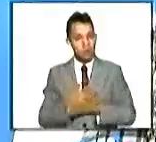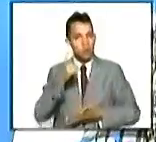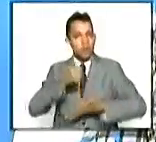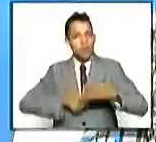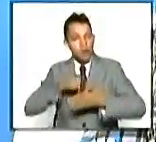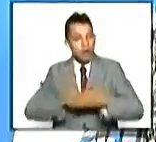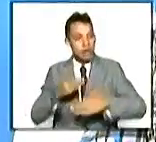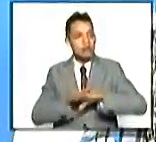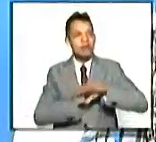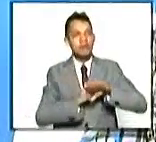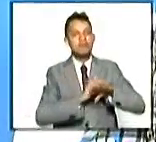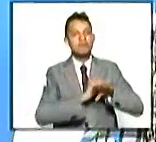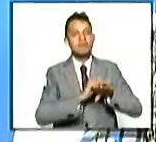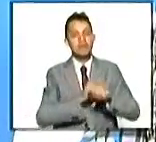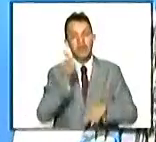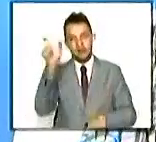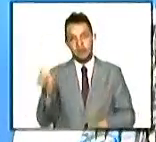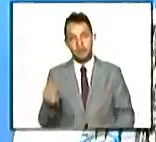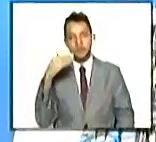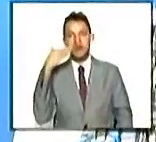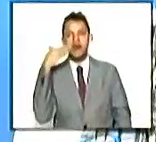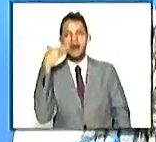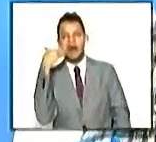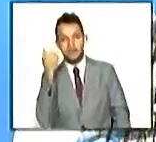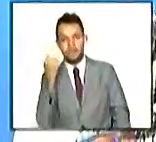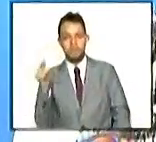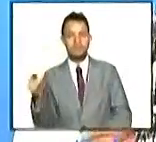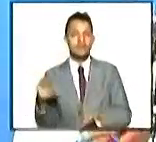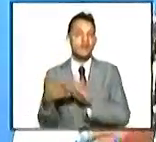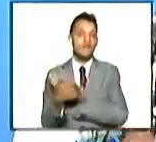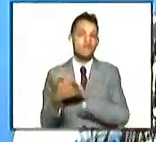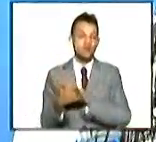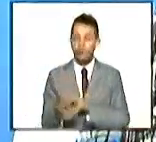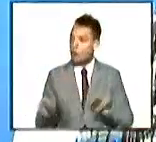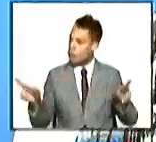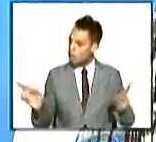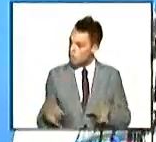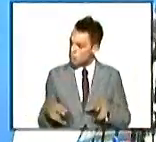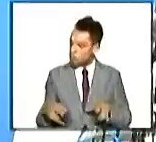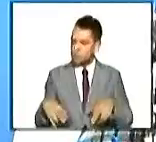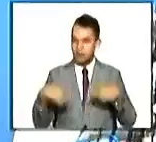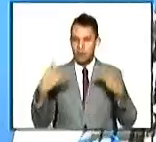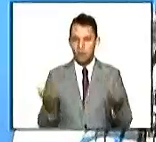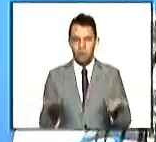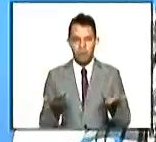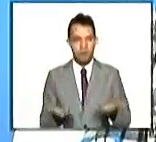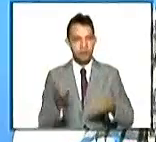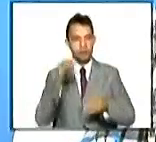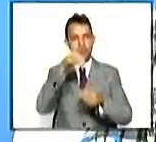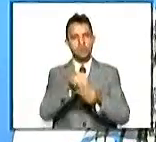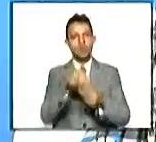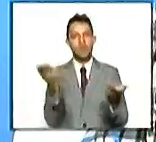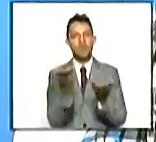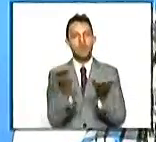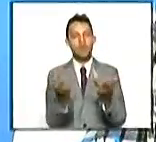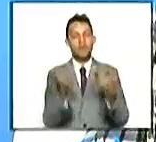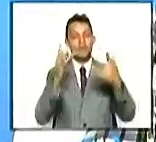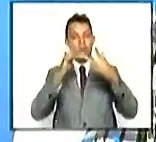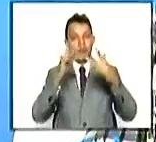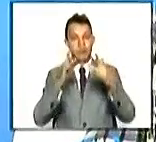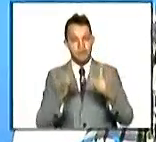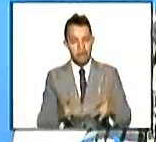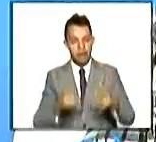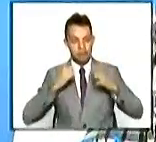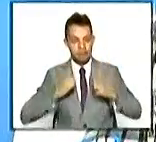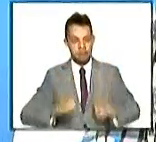Rojas, una invitada, unos minutos aquí para que nos hable brevemente de la Fundación Centro Integral de Terapias. Y